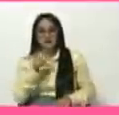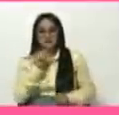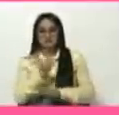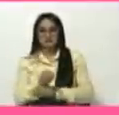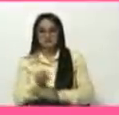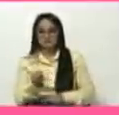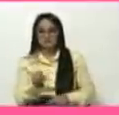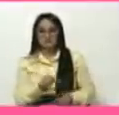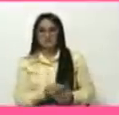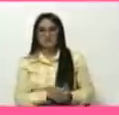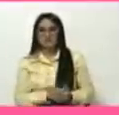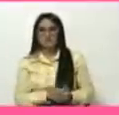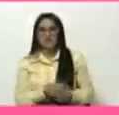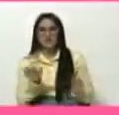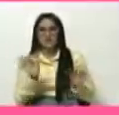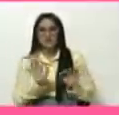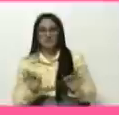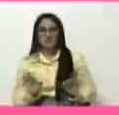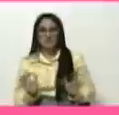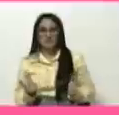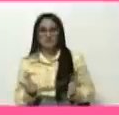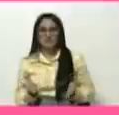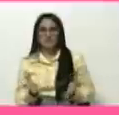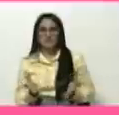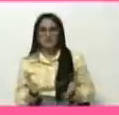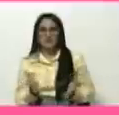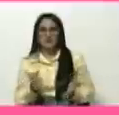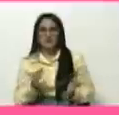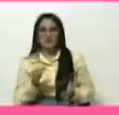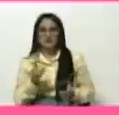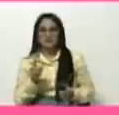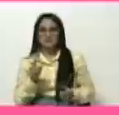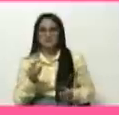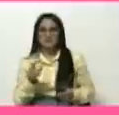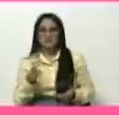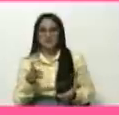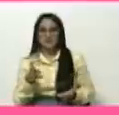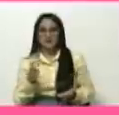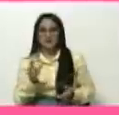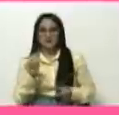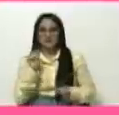Había que decirle civil. Era una forma de insultar a un cadete.